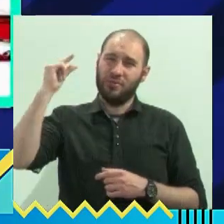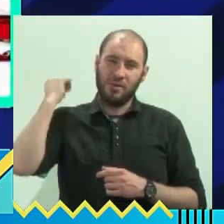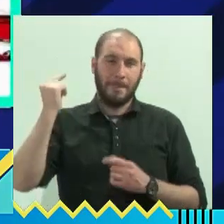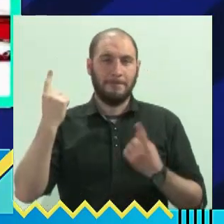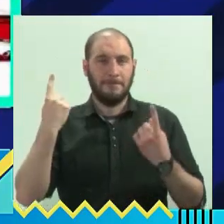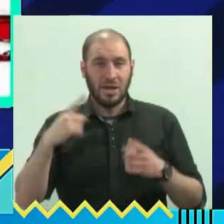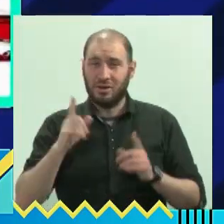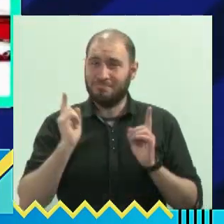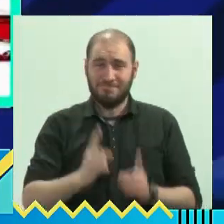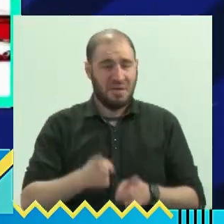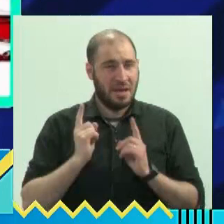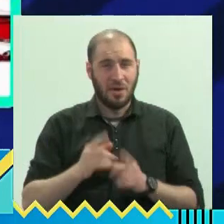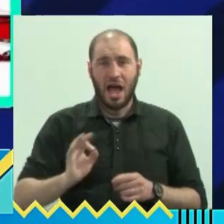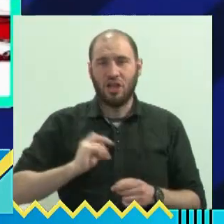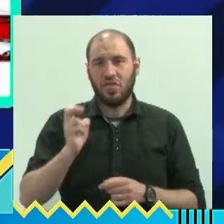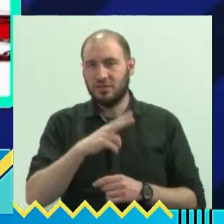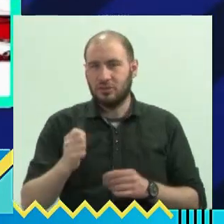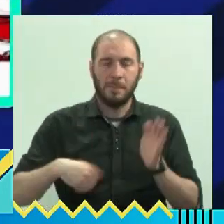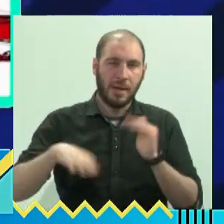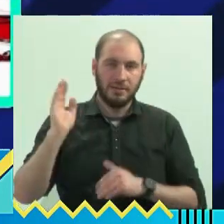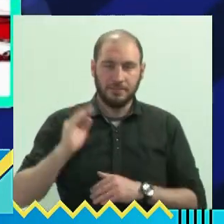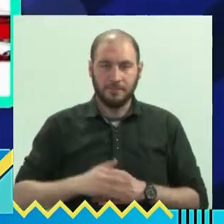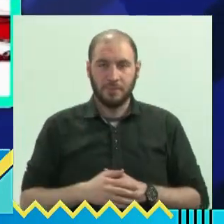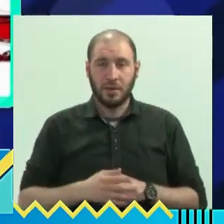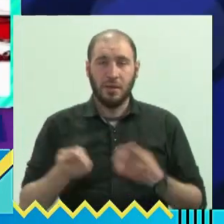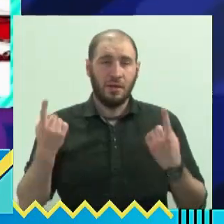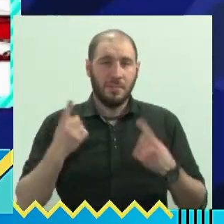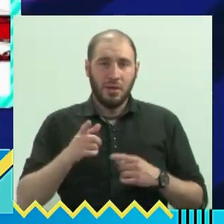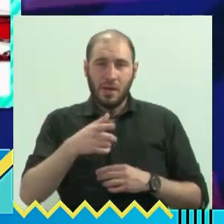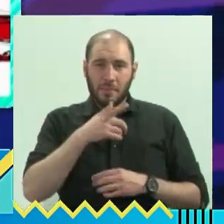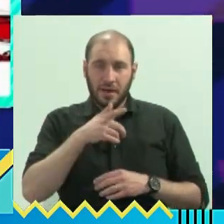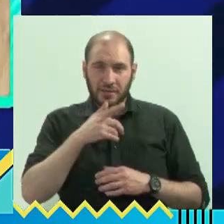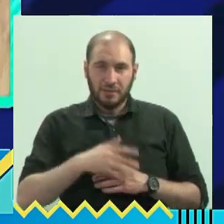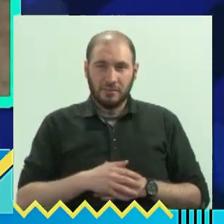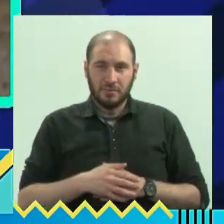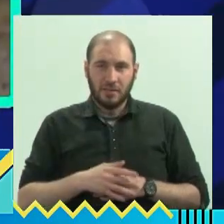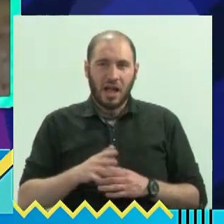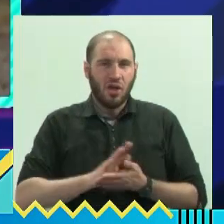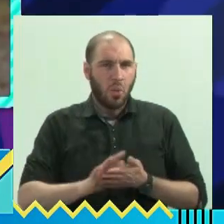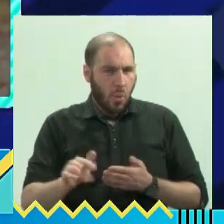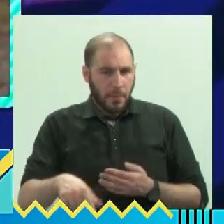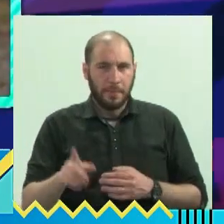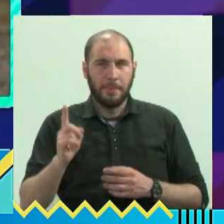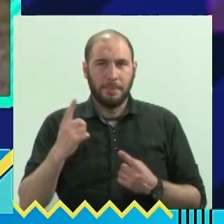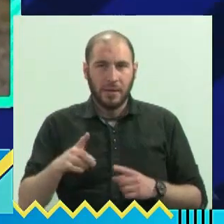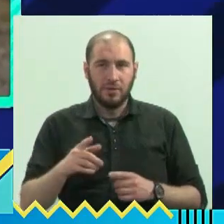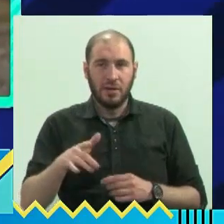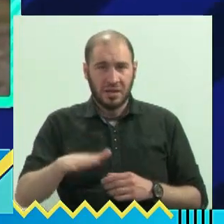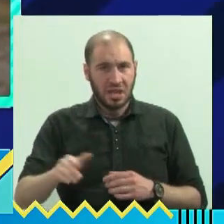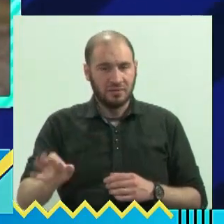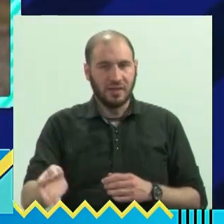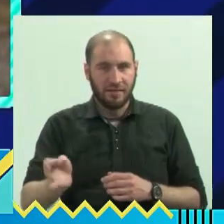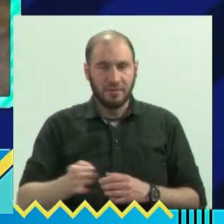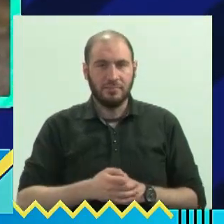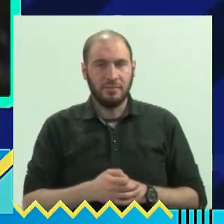siguen estando, ¿no?, 200 años o más de 200 años, y sin embargo se toman como, no sé si actuales, ¿no?, pero un niño las puede llegar a saber.